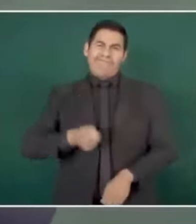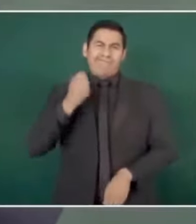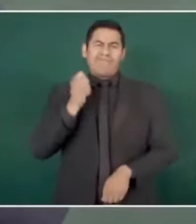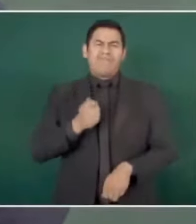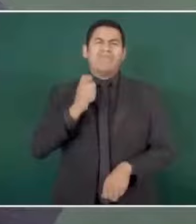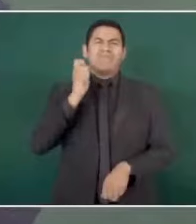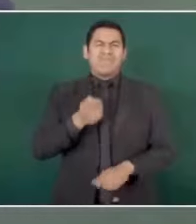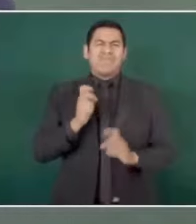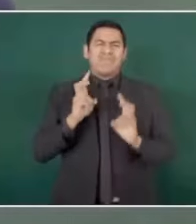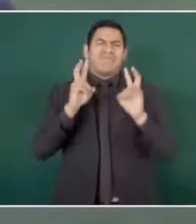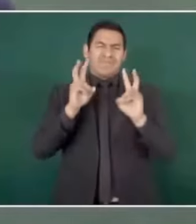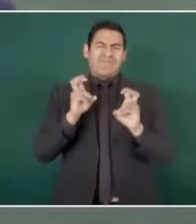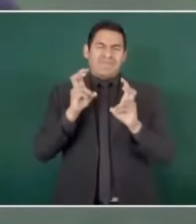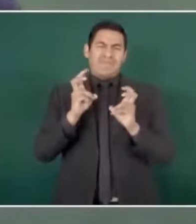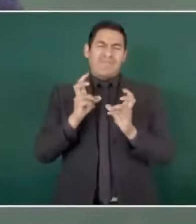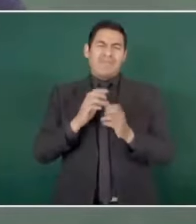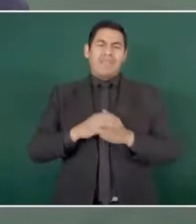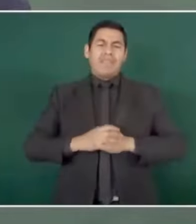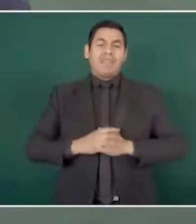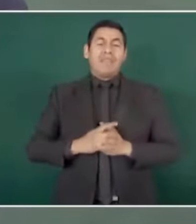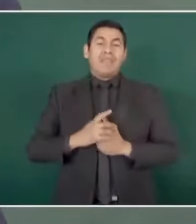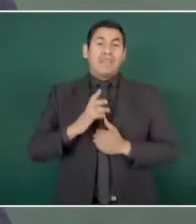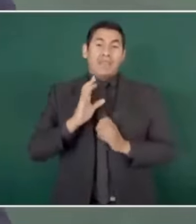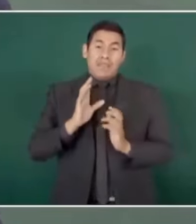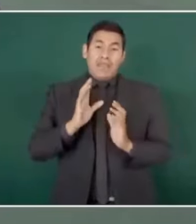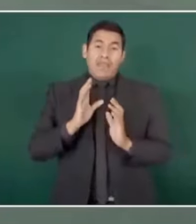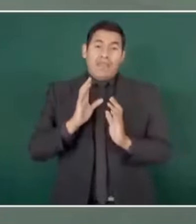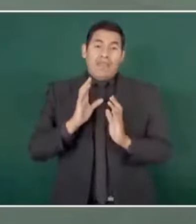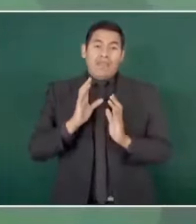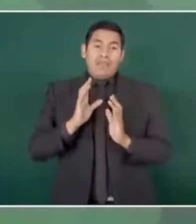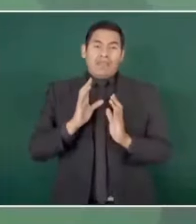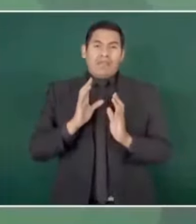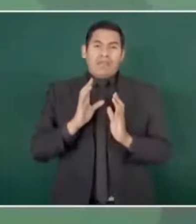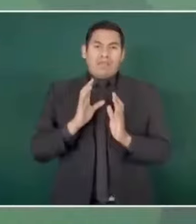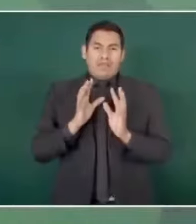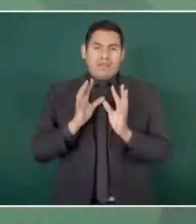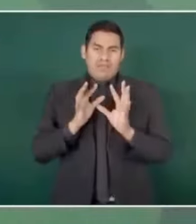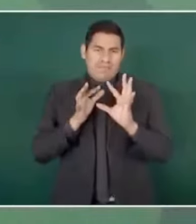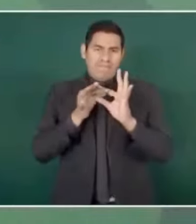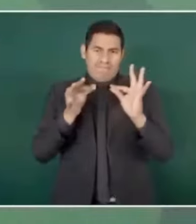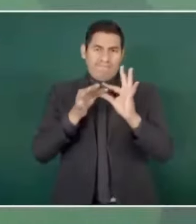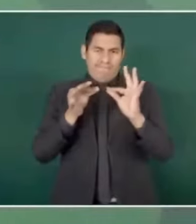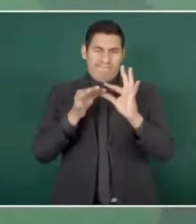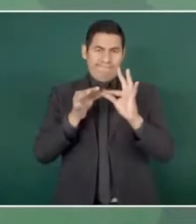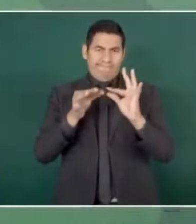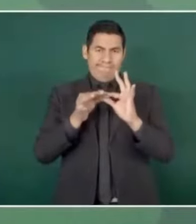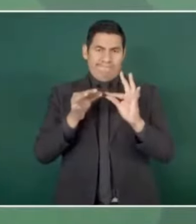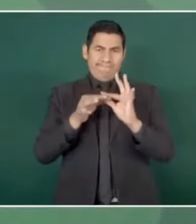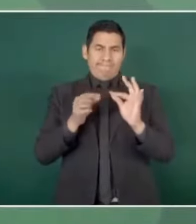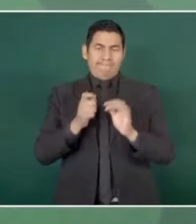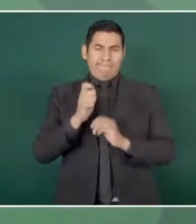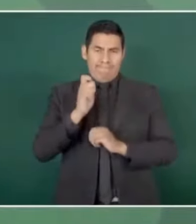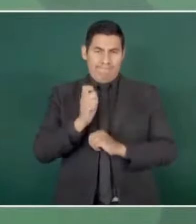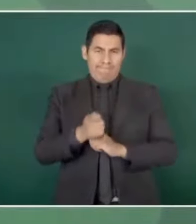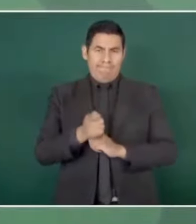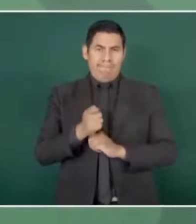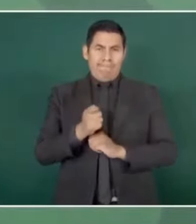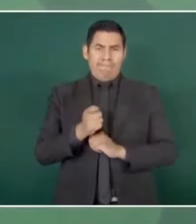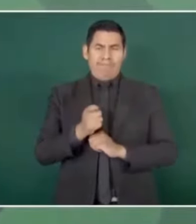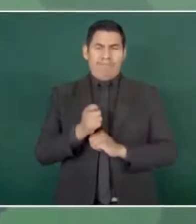Primero decir que no es el paquete que está